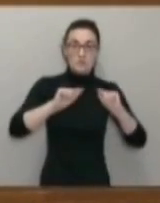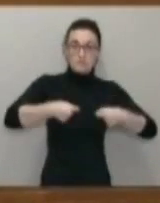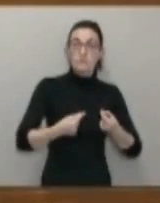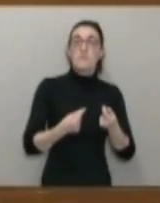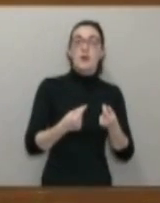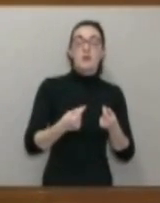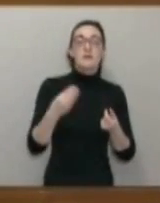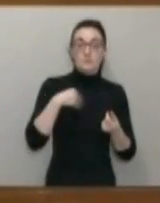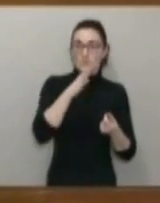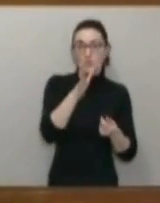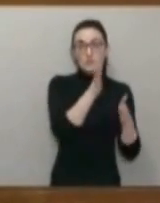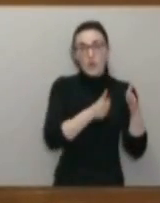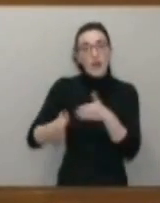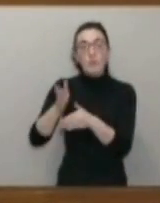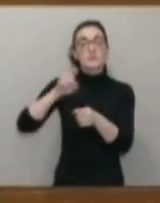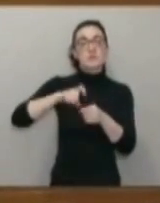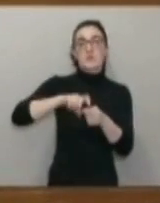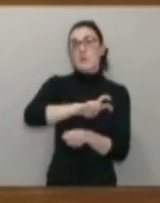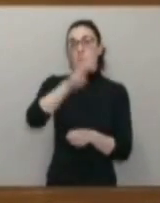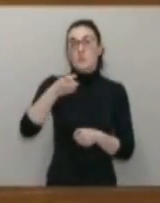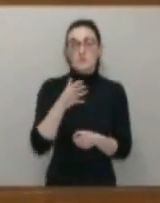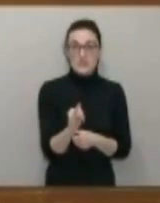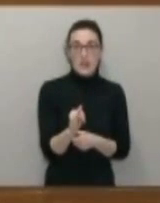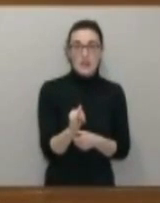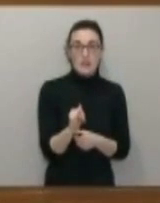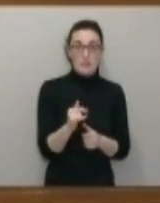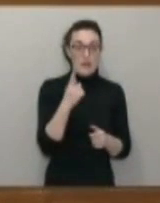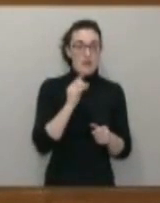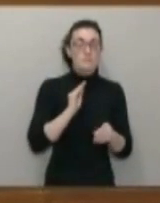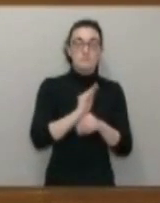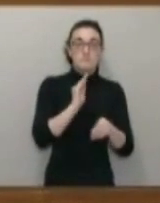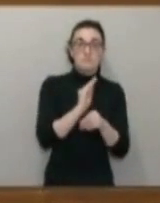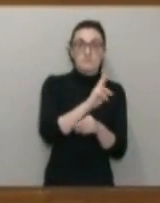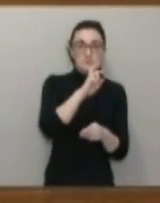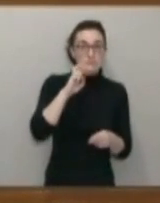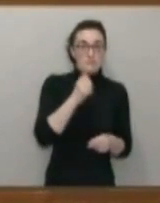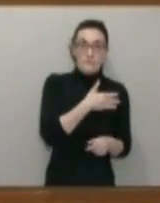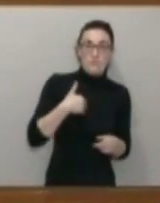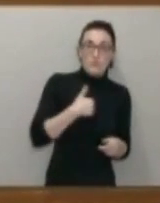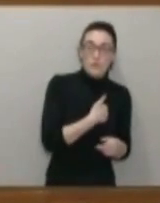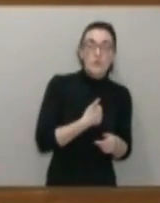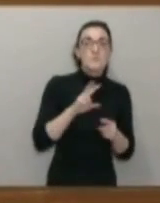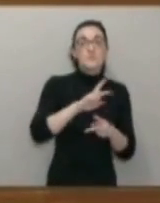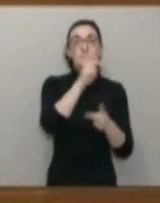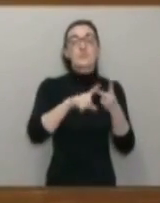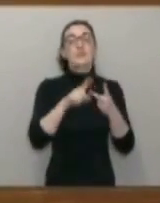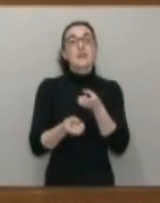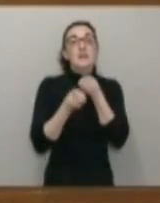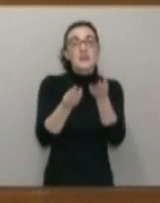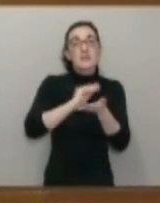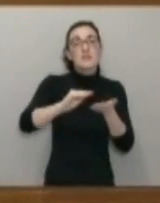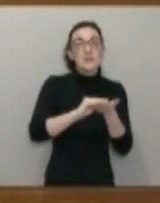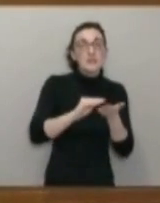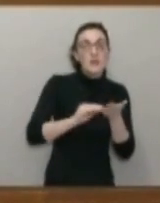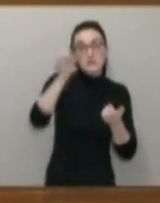demuestra que hay otros cauces de participación para mantener esa función. Respecto a la emisión de dictámenes